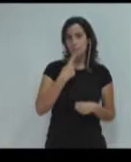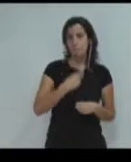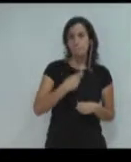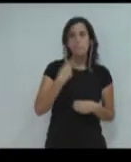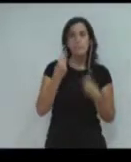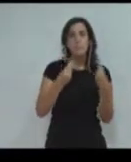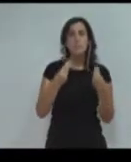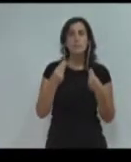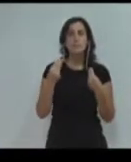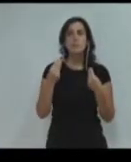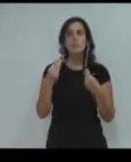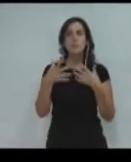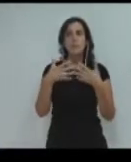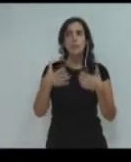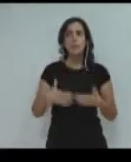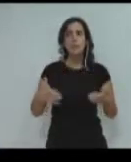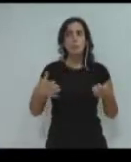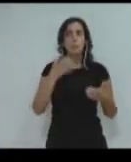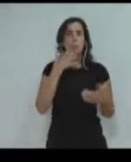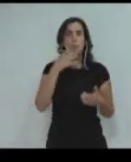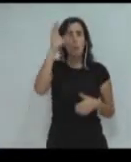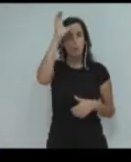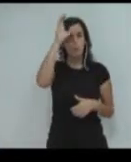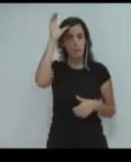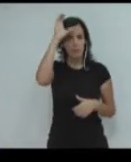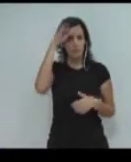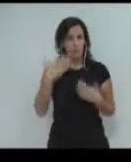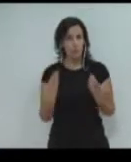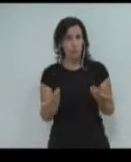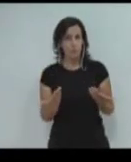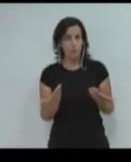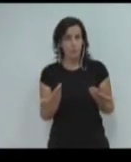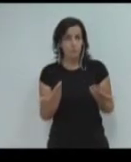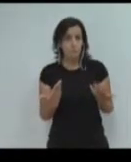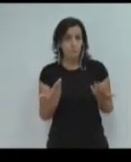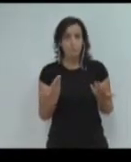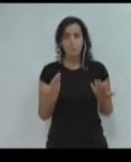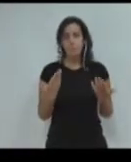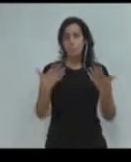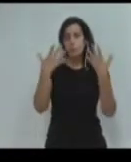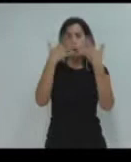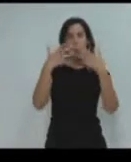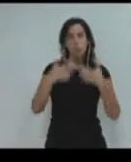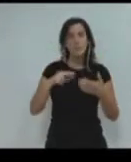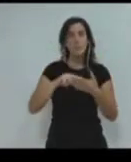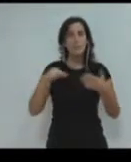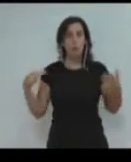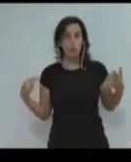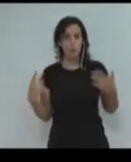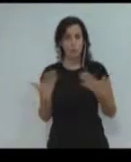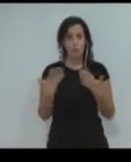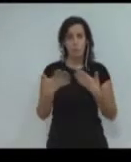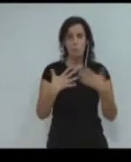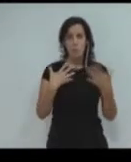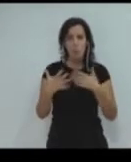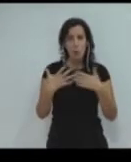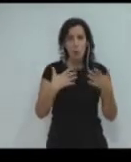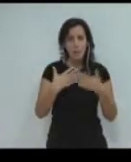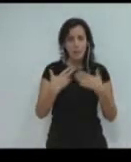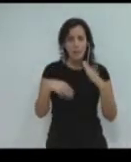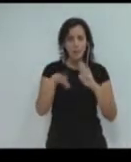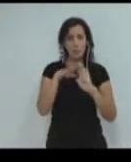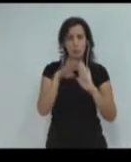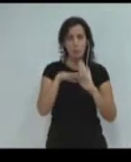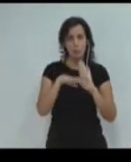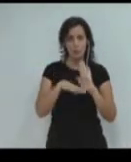textos científicos o en cualquier otra cuestión tecnológica, por ejemplo, esos manuales de instrucciones